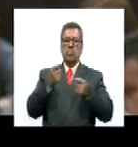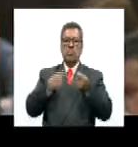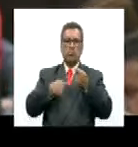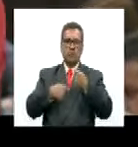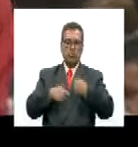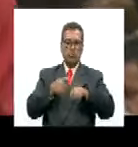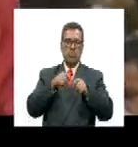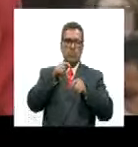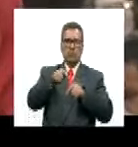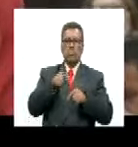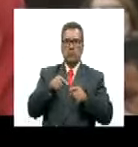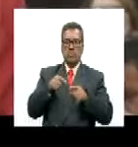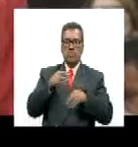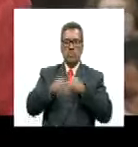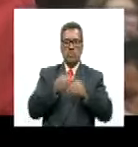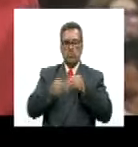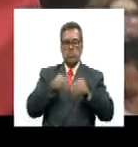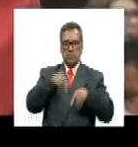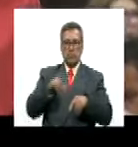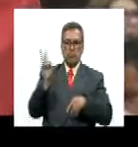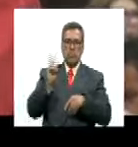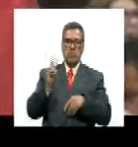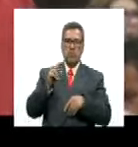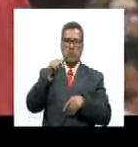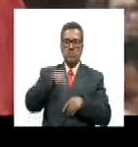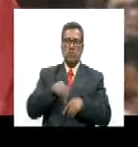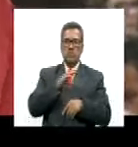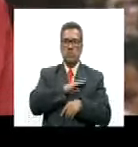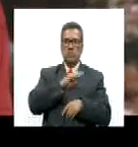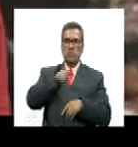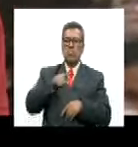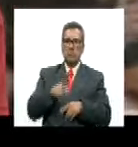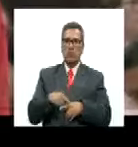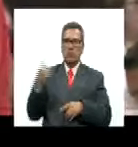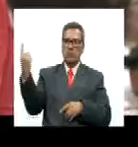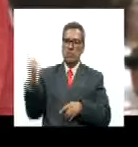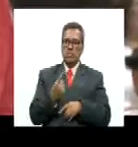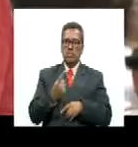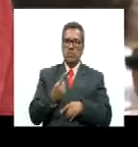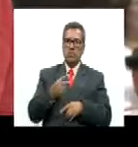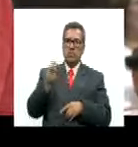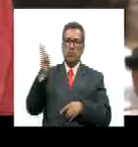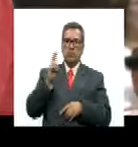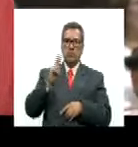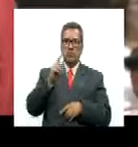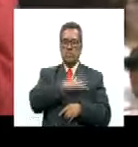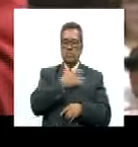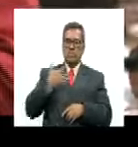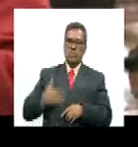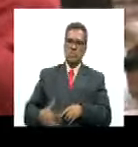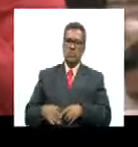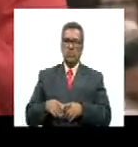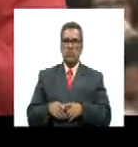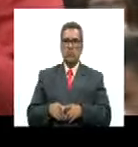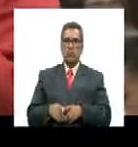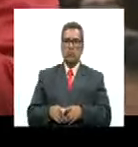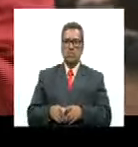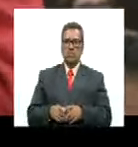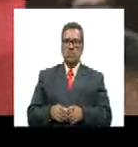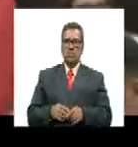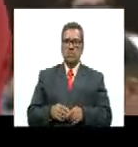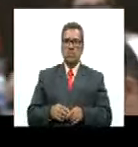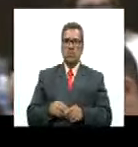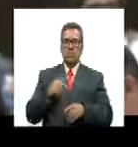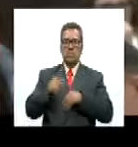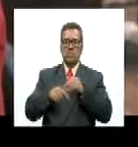que se realicen en nuestro país. En este caso, que provengan de la República Popular China. Hay que